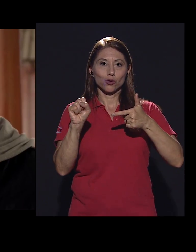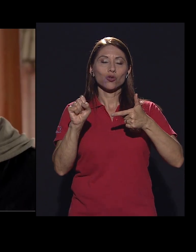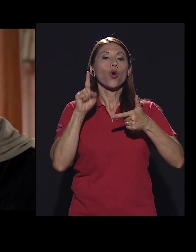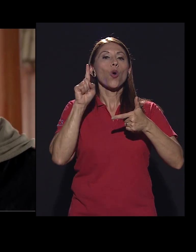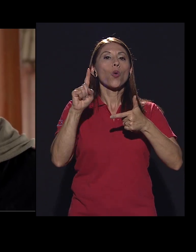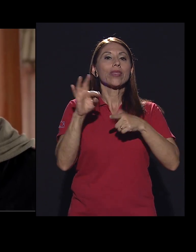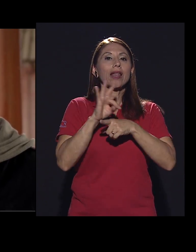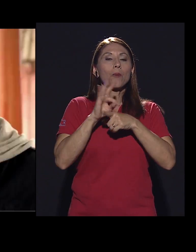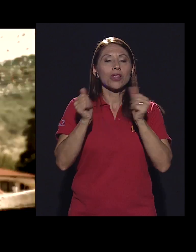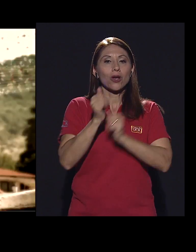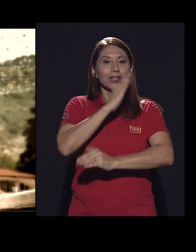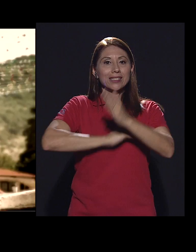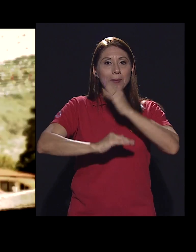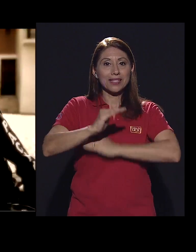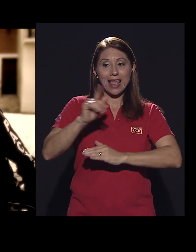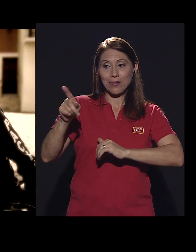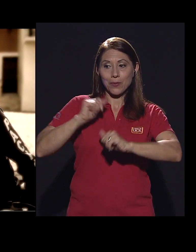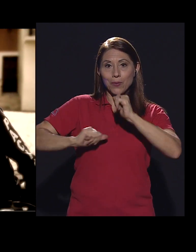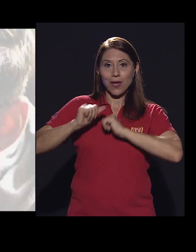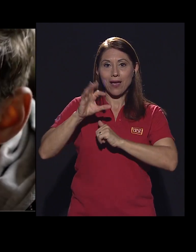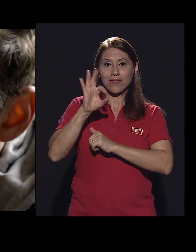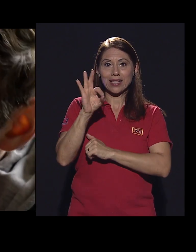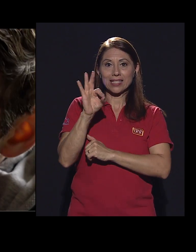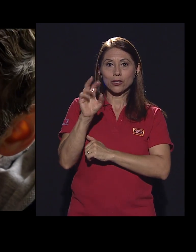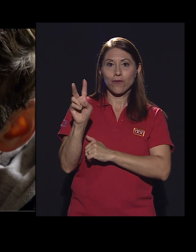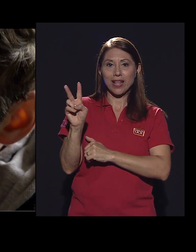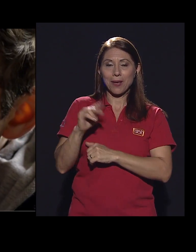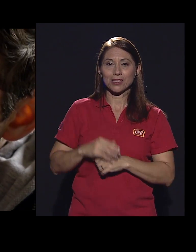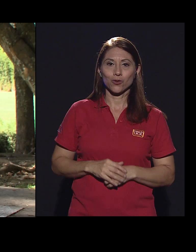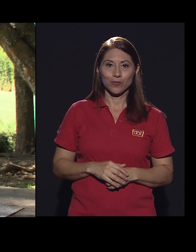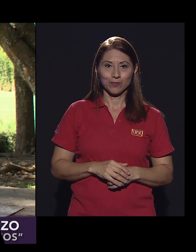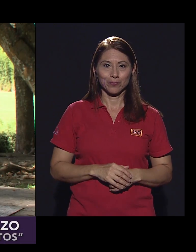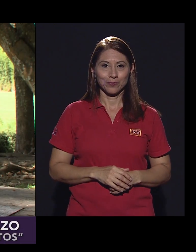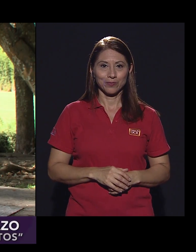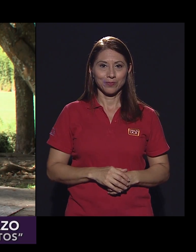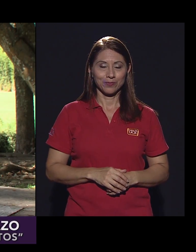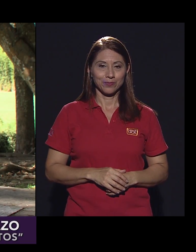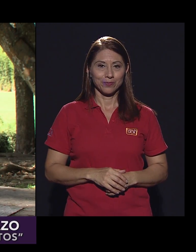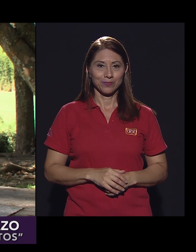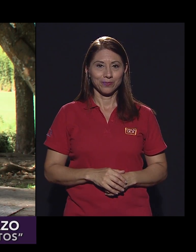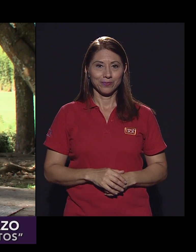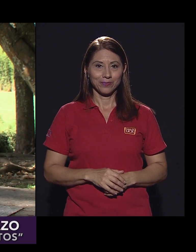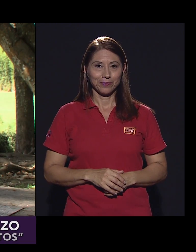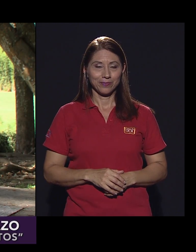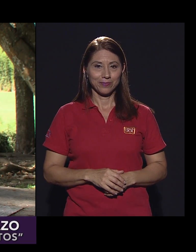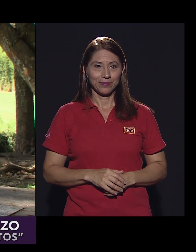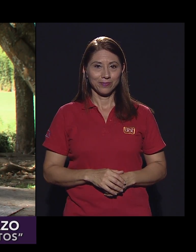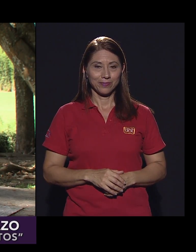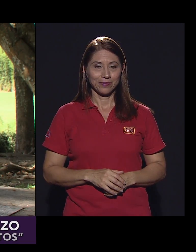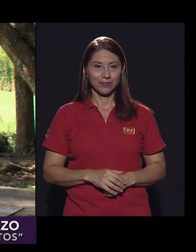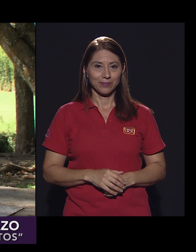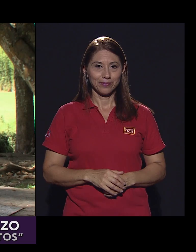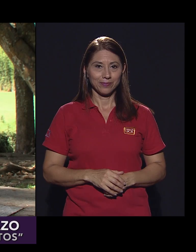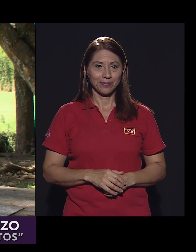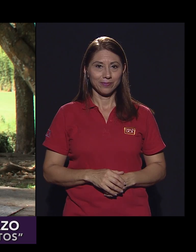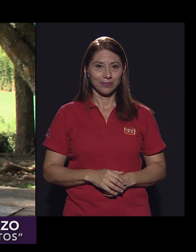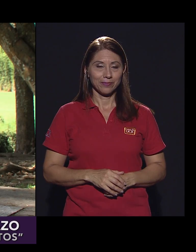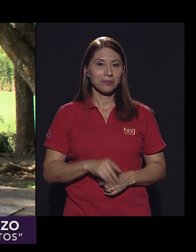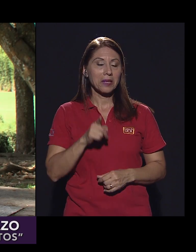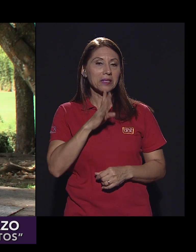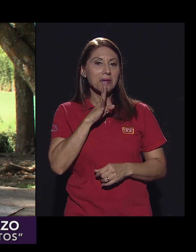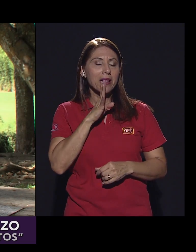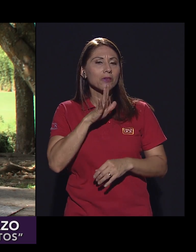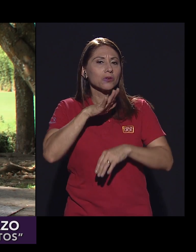con discapacidad interpretado por Francisco Villalbazo. Es una película llena de